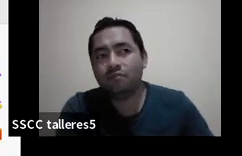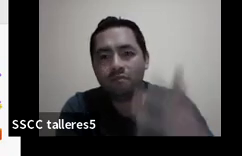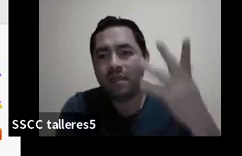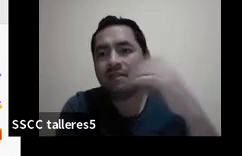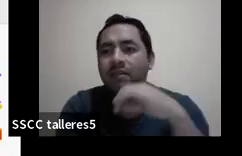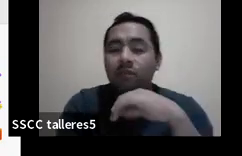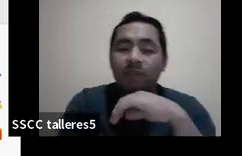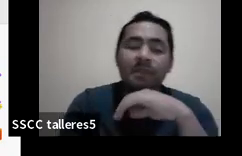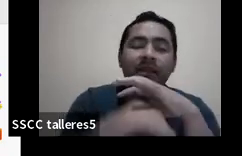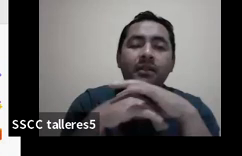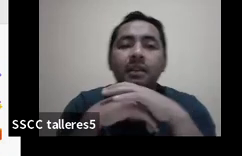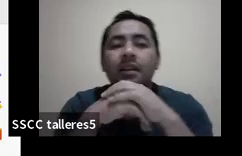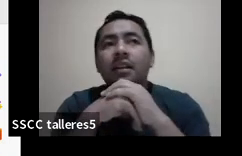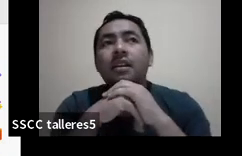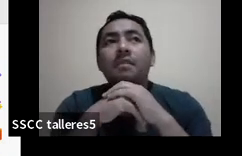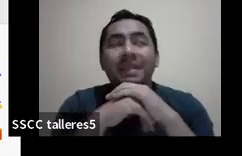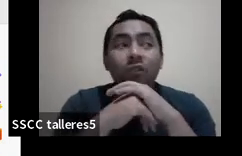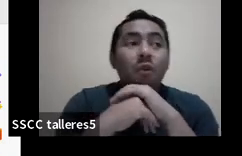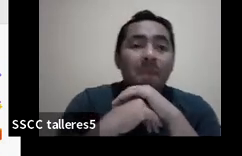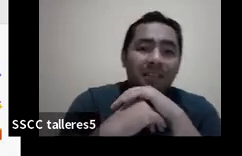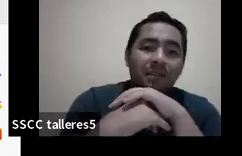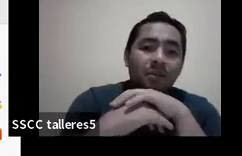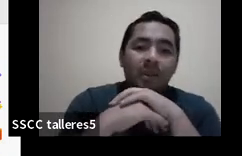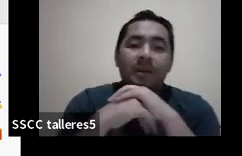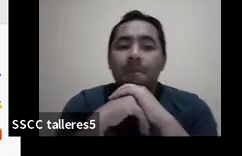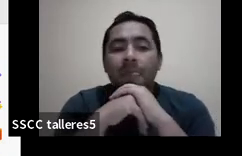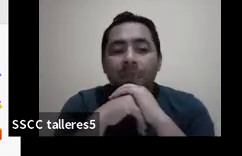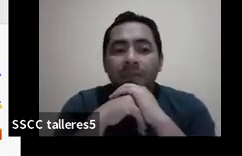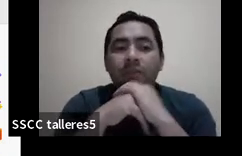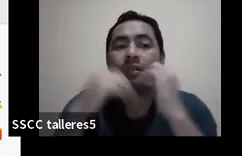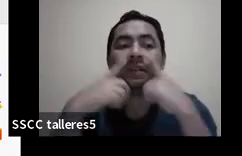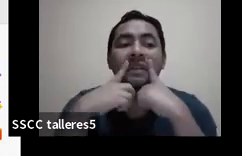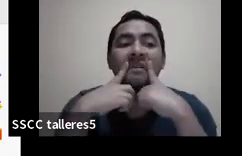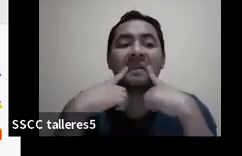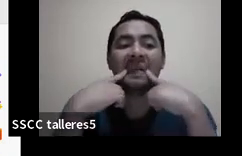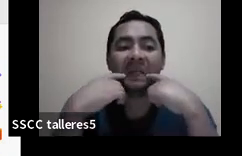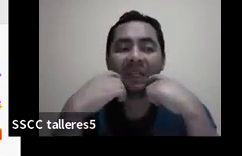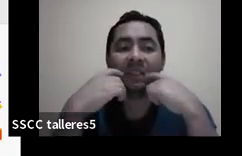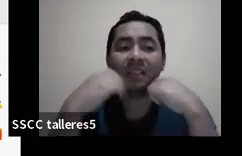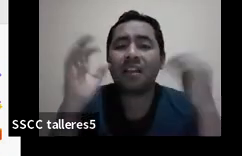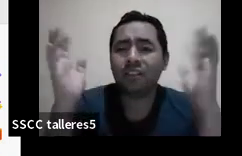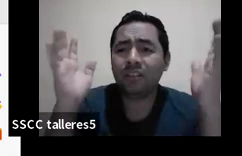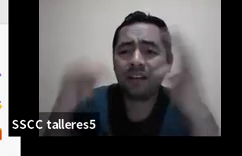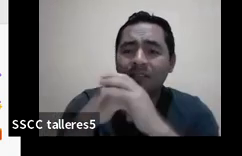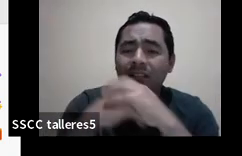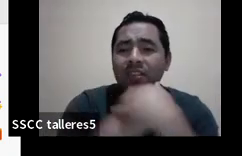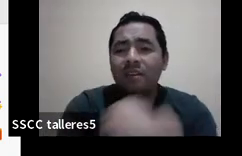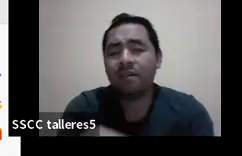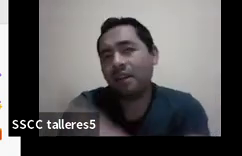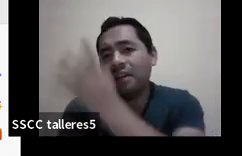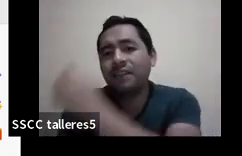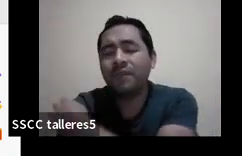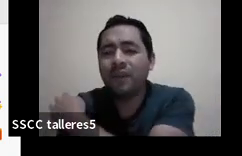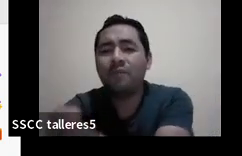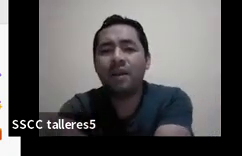estos meses o semanas. Va a ser solo básico, ¿ya? No se ilusionen tanto en con que ya sí, de acá hasta